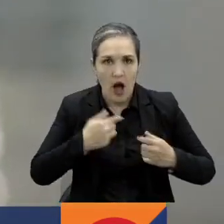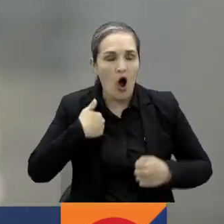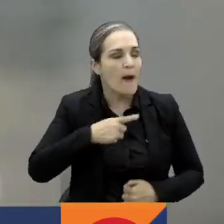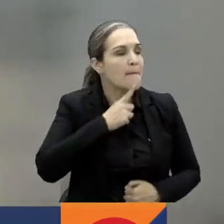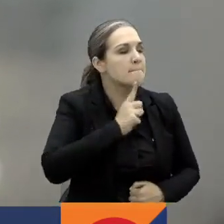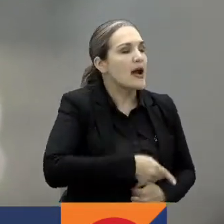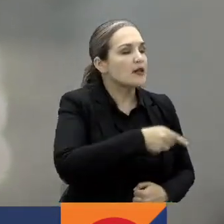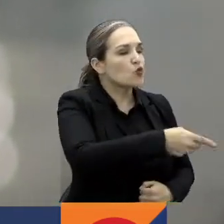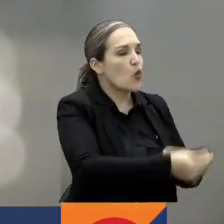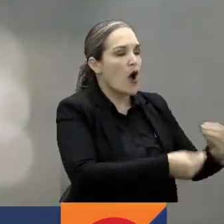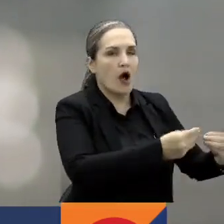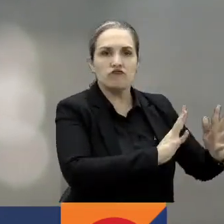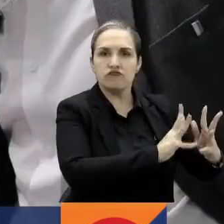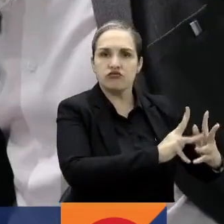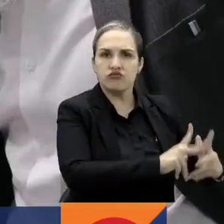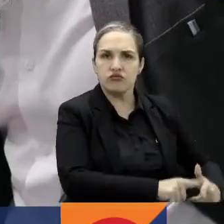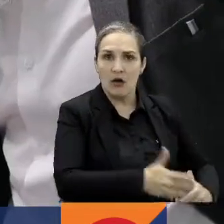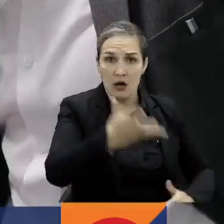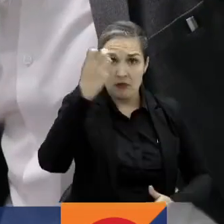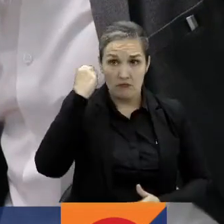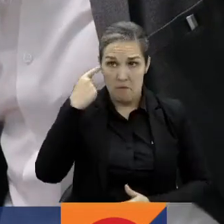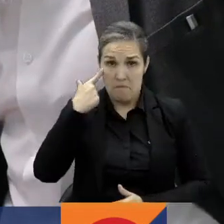distópicas.